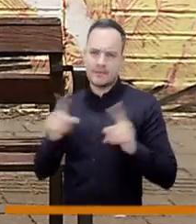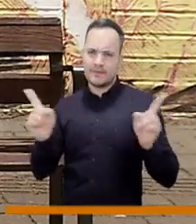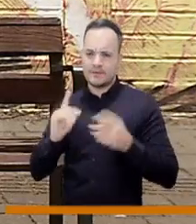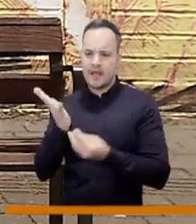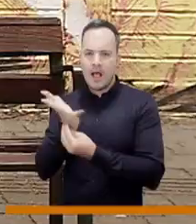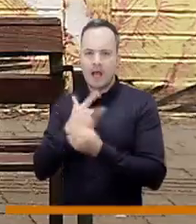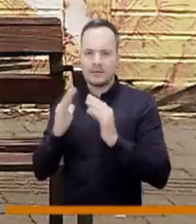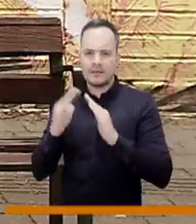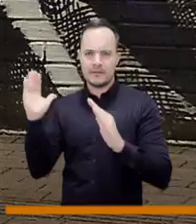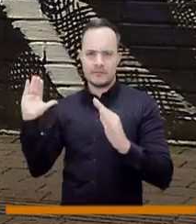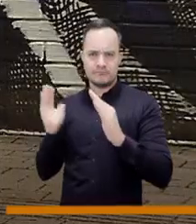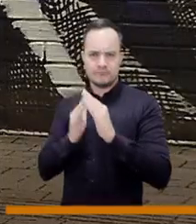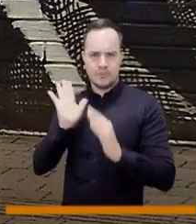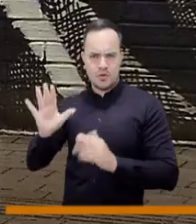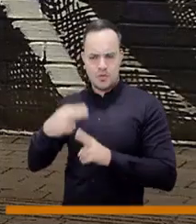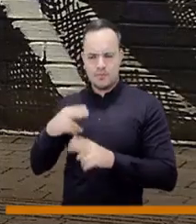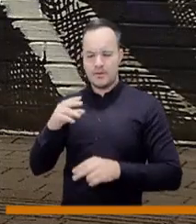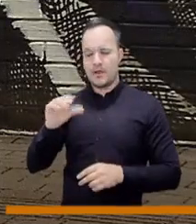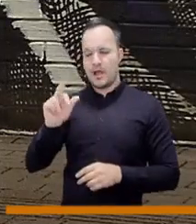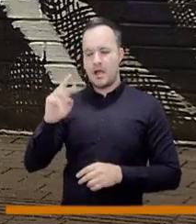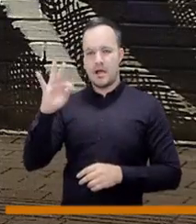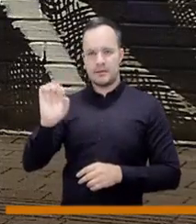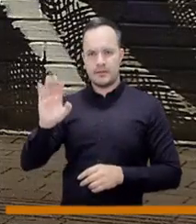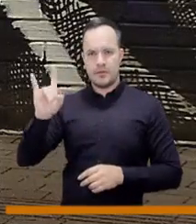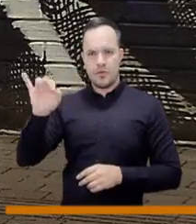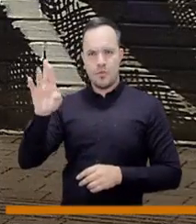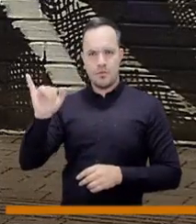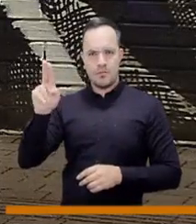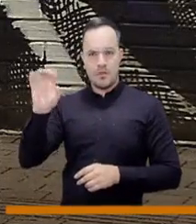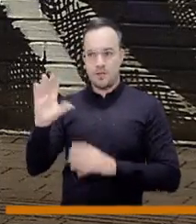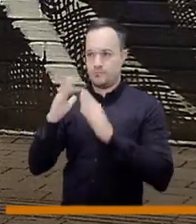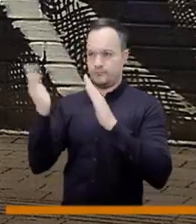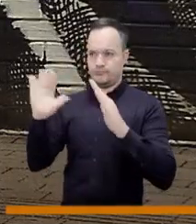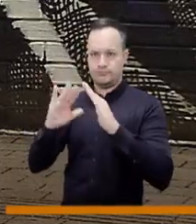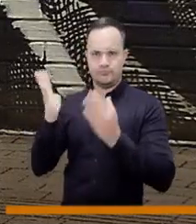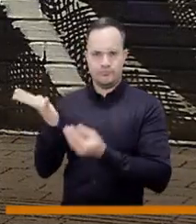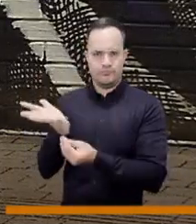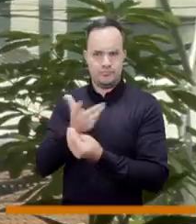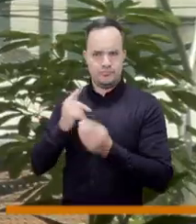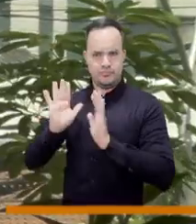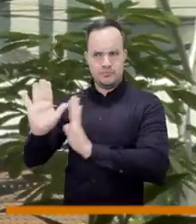categoría un poquito más amplia a nivel estético, que permite pues como las imágenes